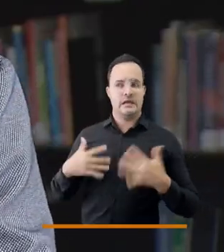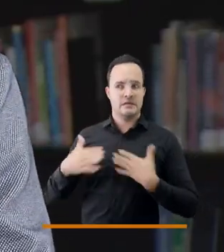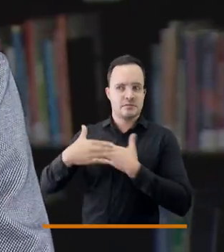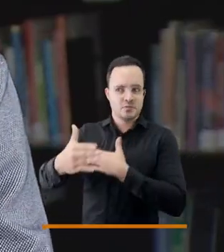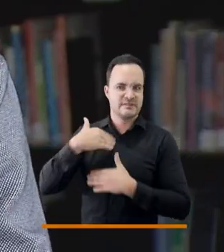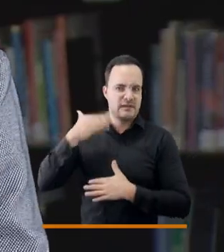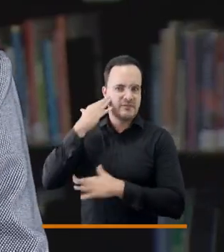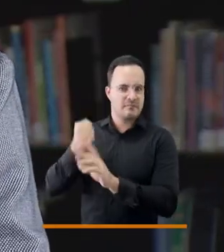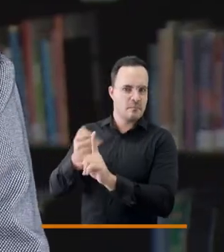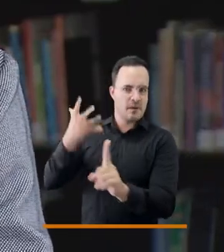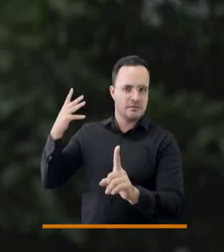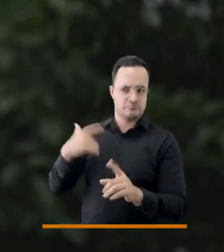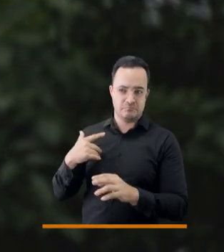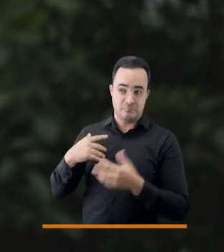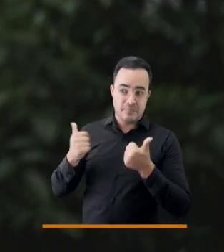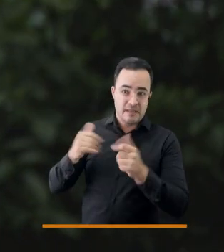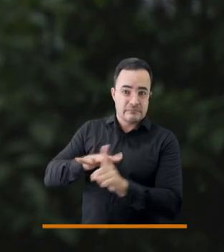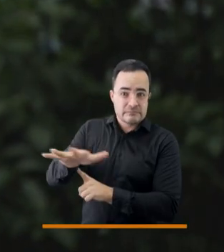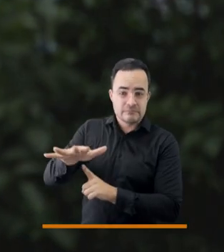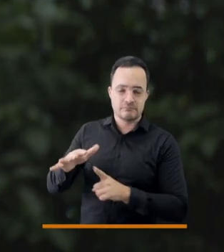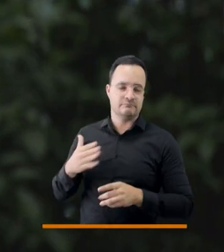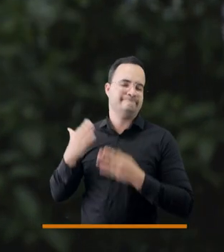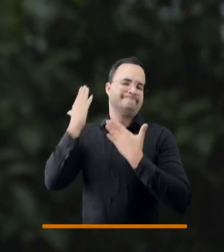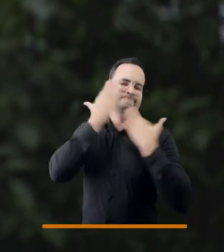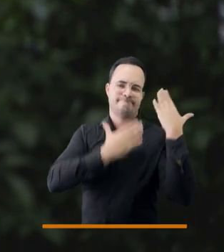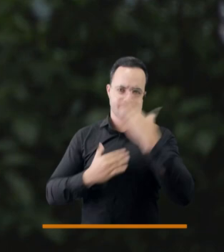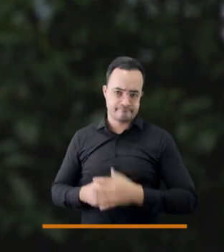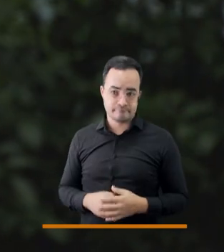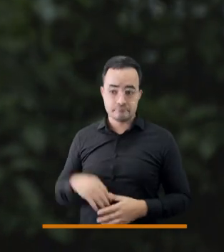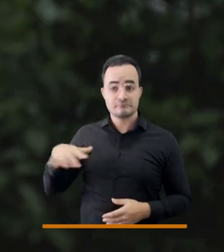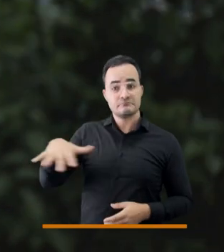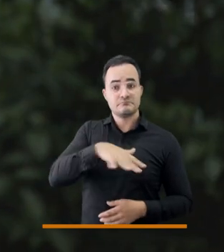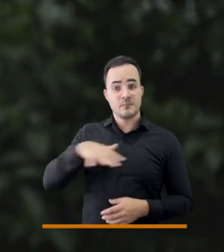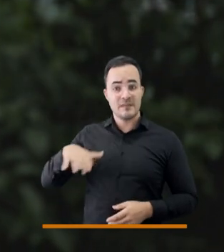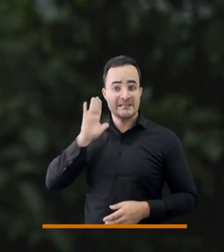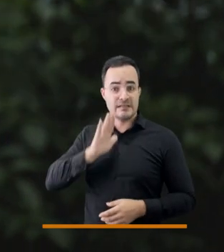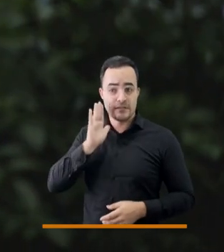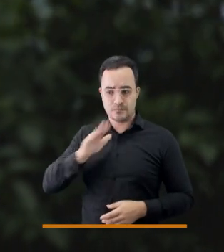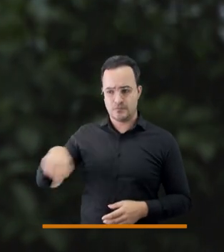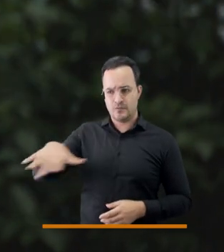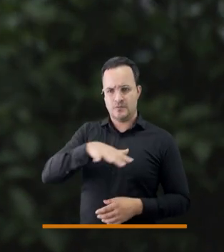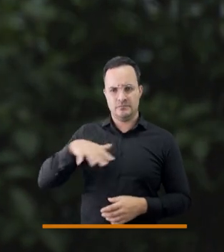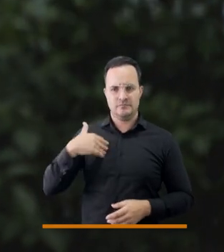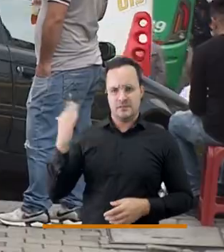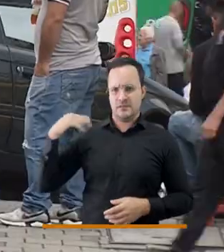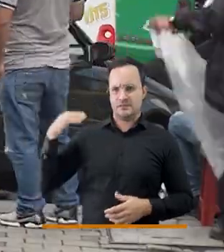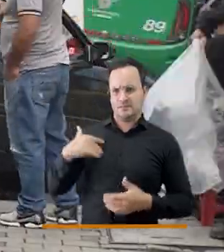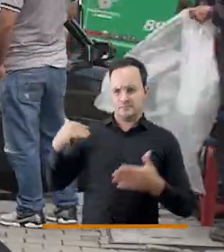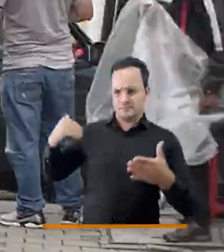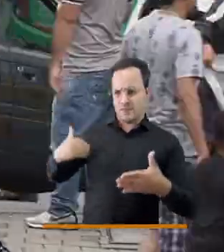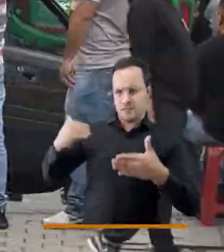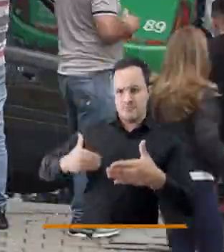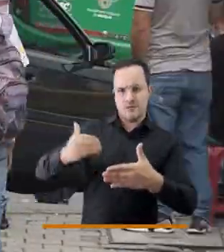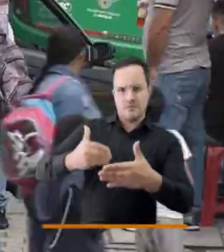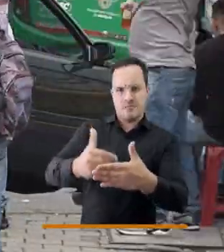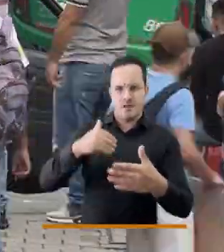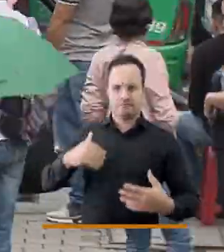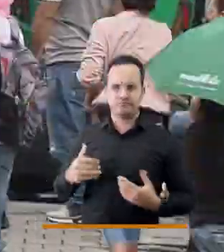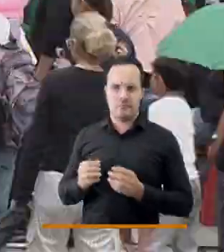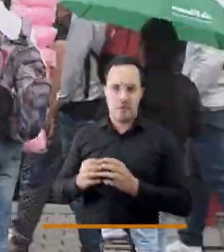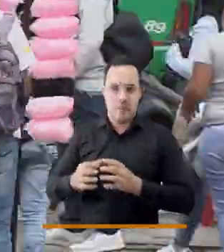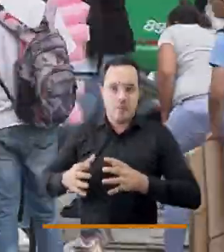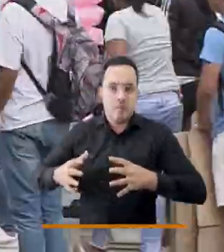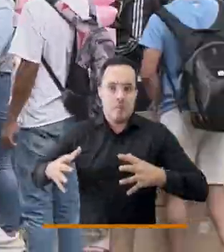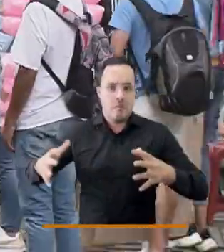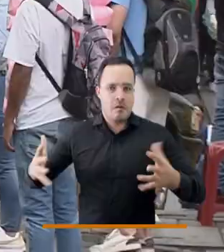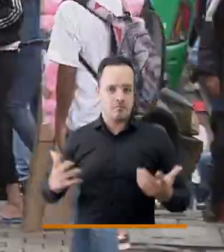la presión sobre ellos. Precisamente San Cristóbal en las últimas décadas ha tenido un crecimiento poblacional,